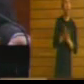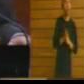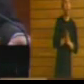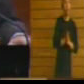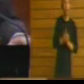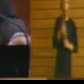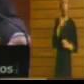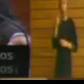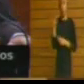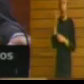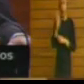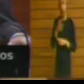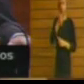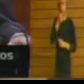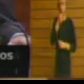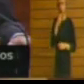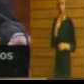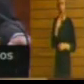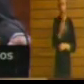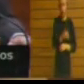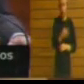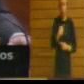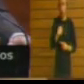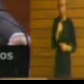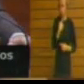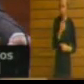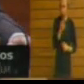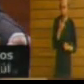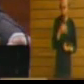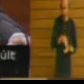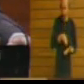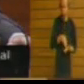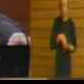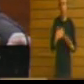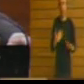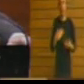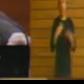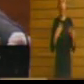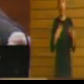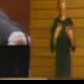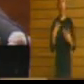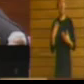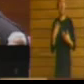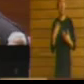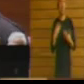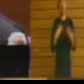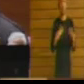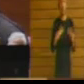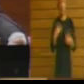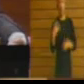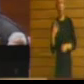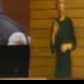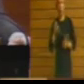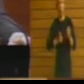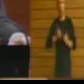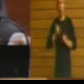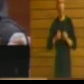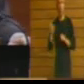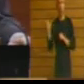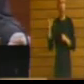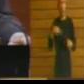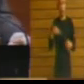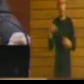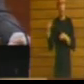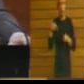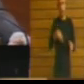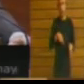portavoz del Partido Socialista, se lo he dicho yo por activa y por pasiva. El 83-84% de los inmigrantes, la mayoría de